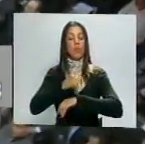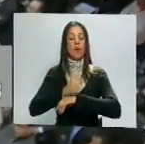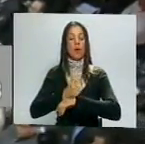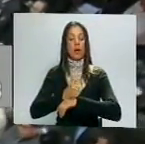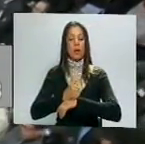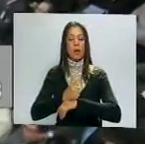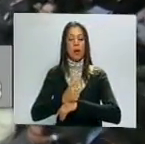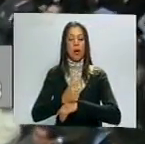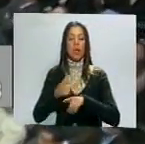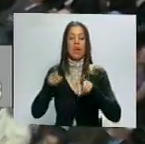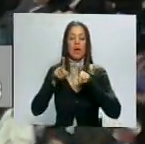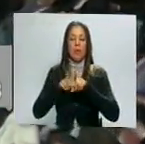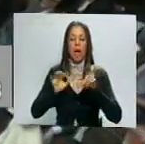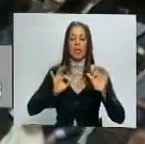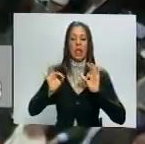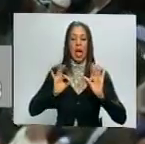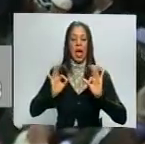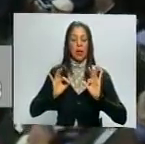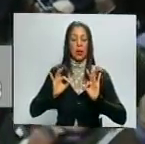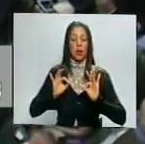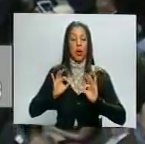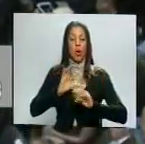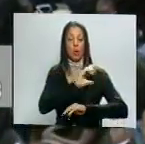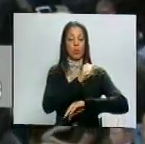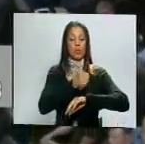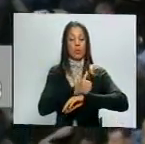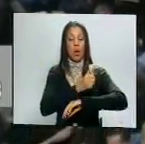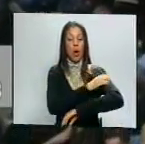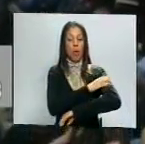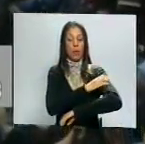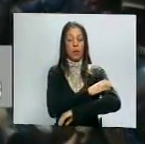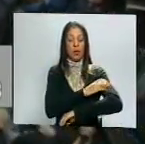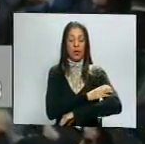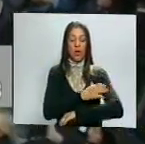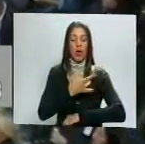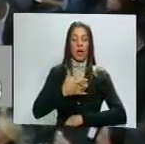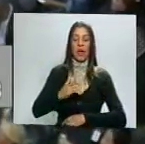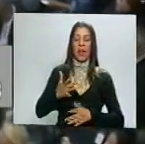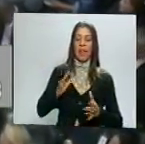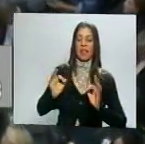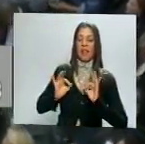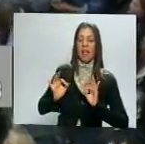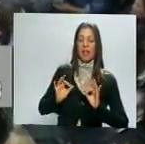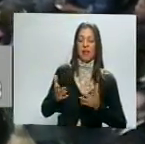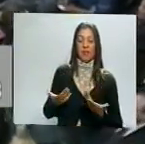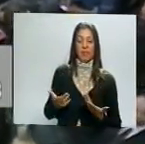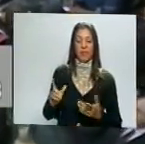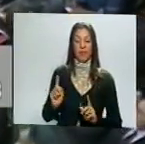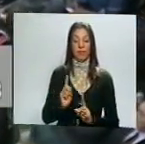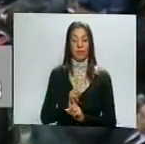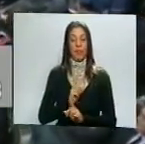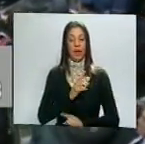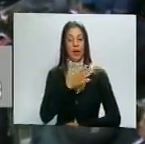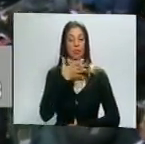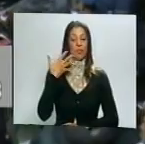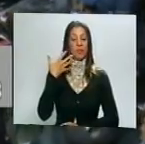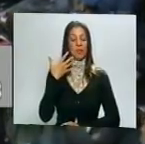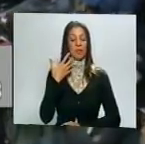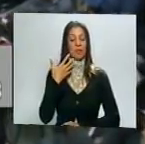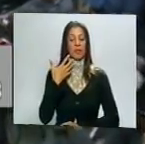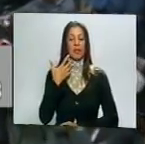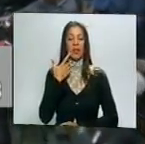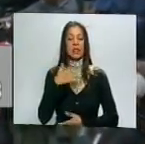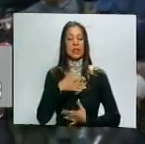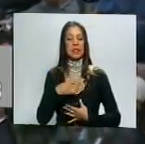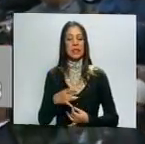un show, pues. Él quería que el show fuera de él y no el show del presidente, y no lo interesante